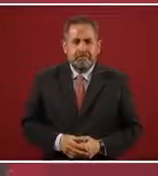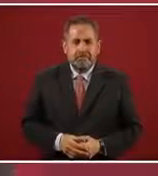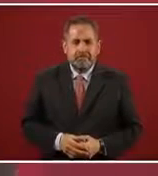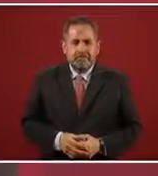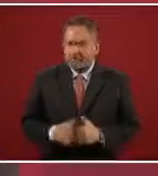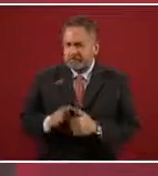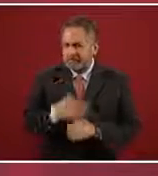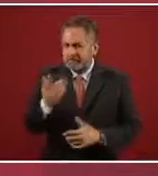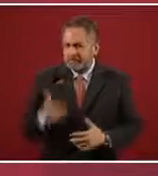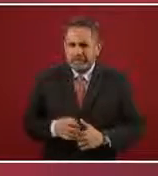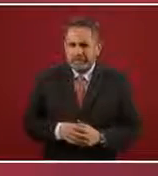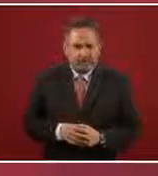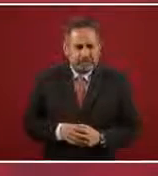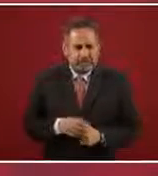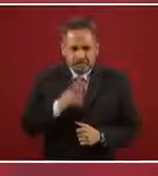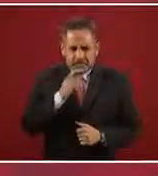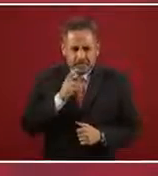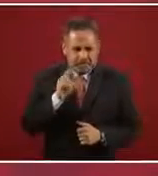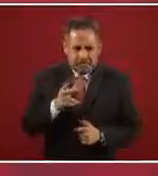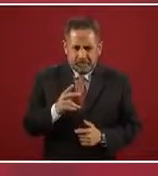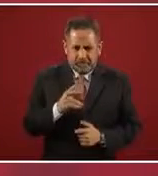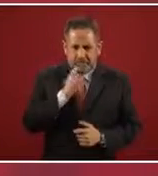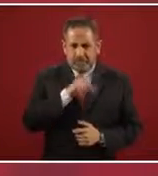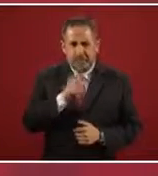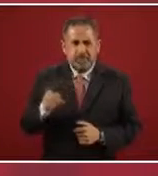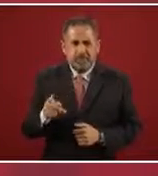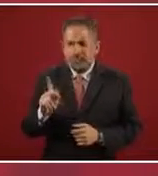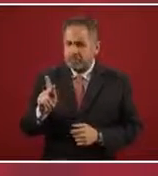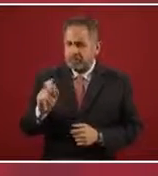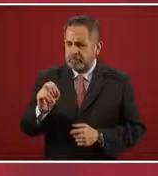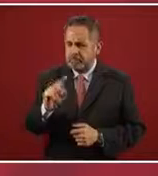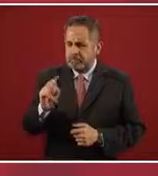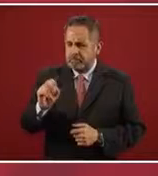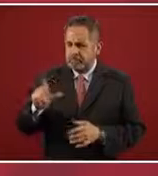por qué no es el pozol